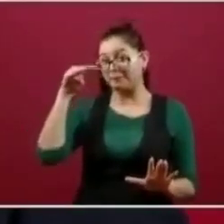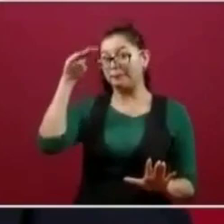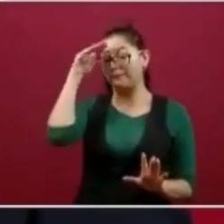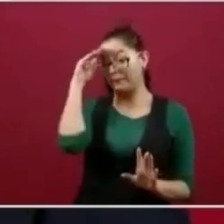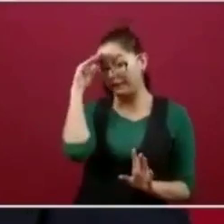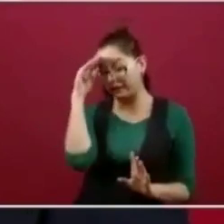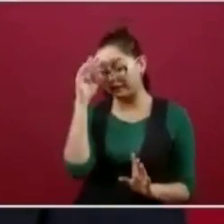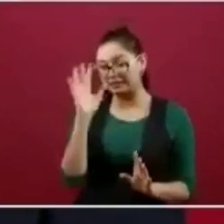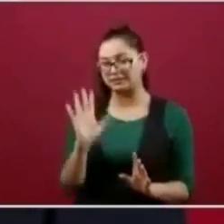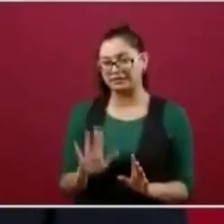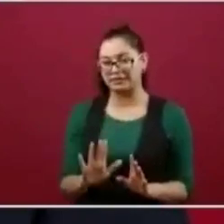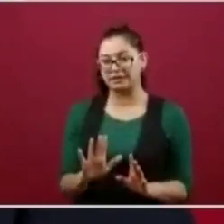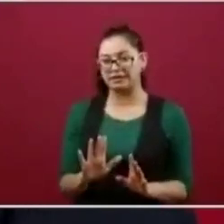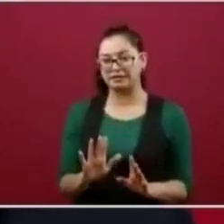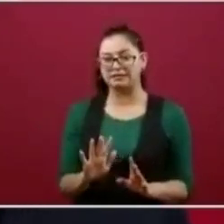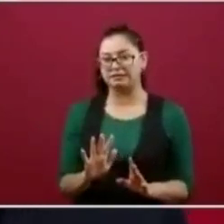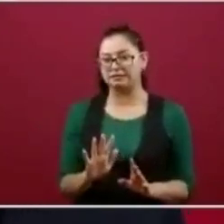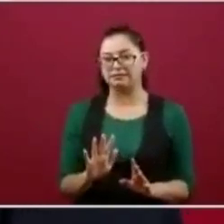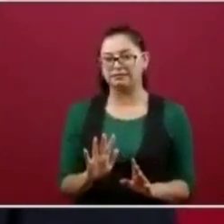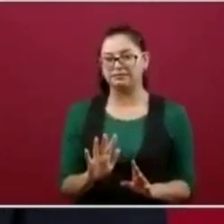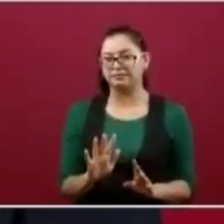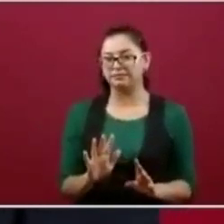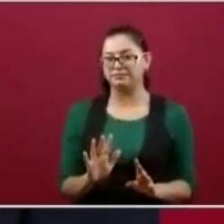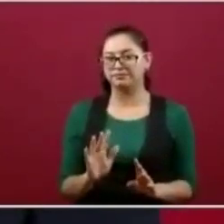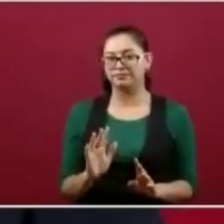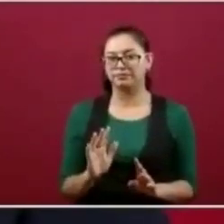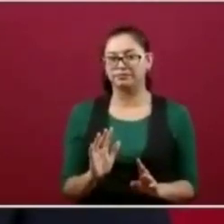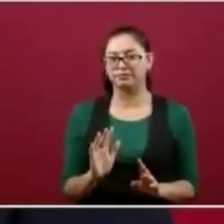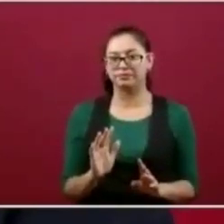que puede ser